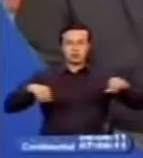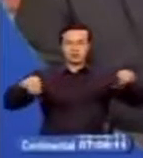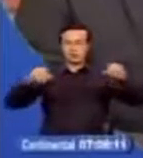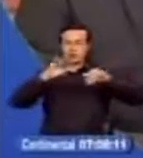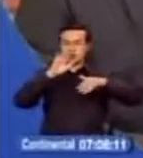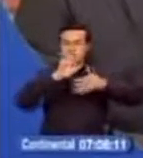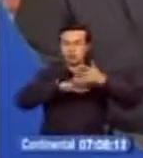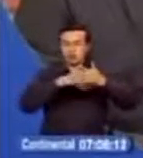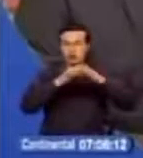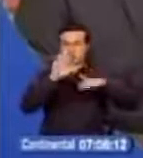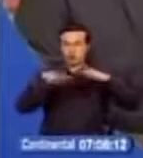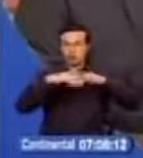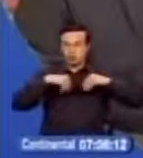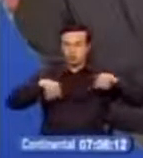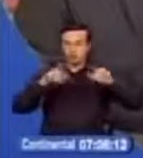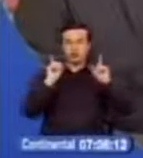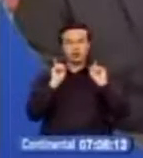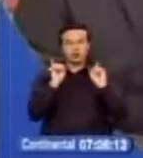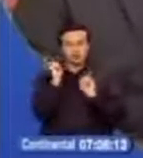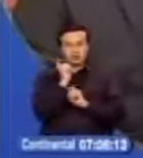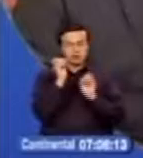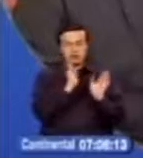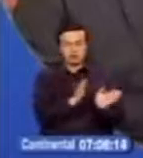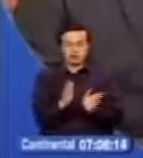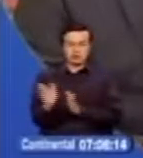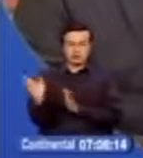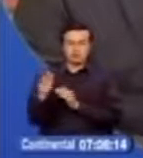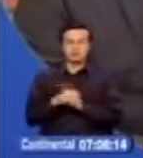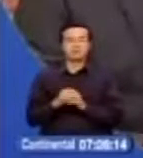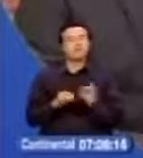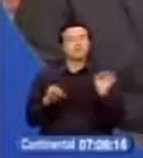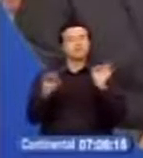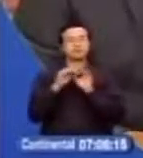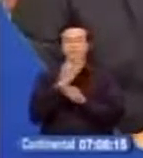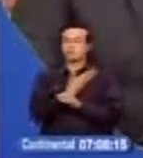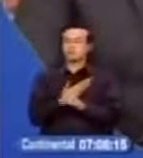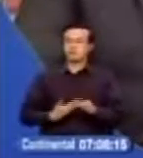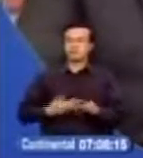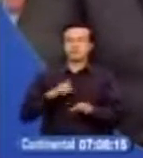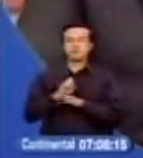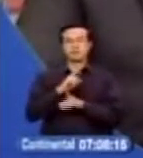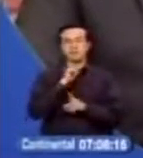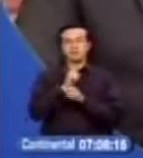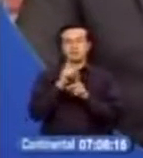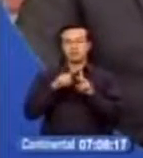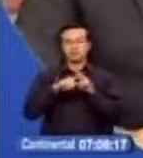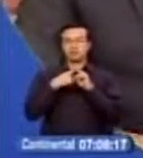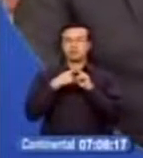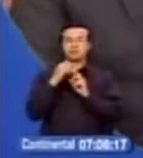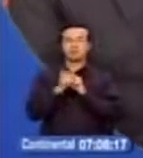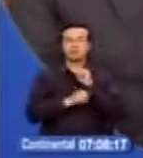territorial. Eso es de vital importancia. El presidente de la República puso en vigencia el año